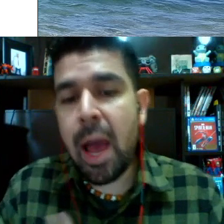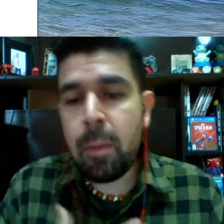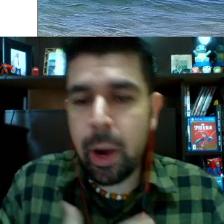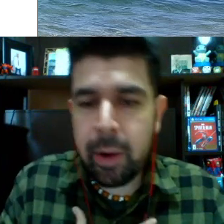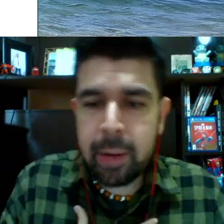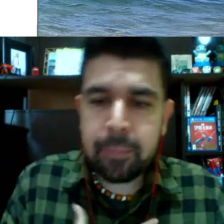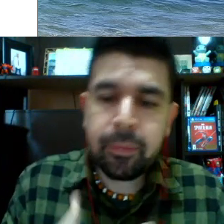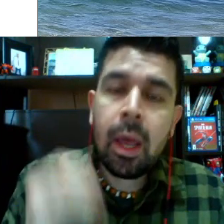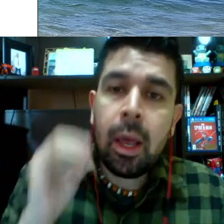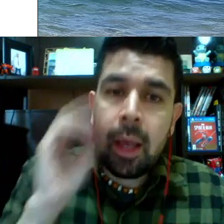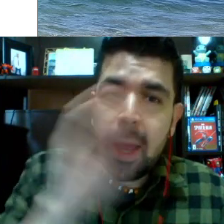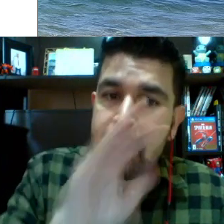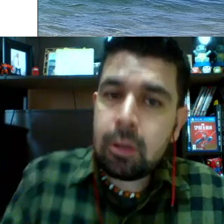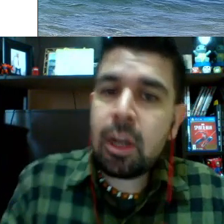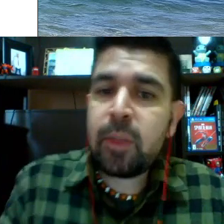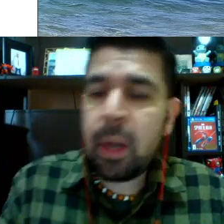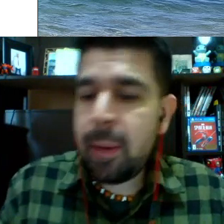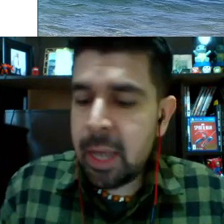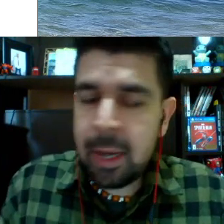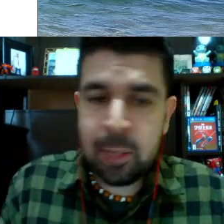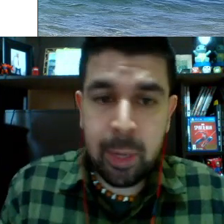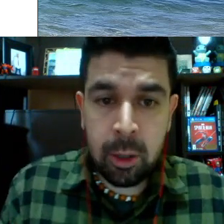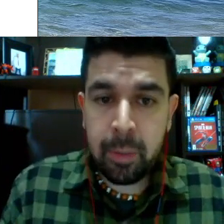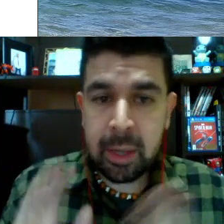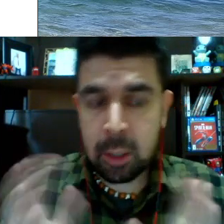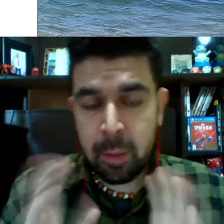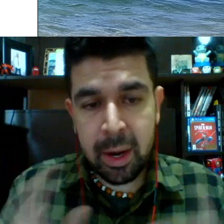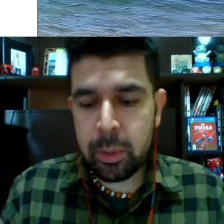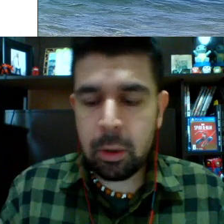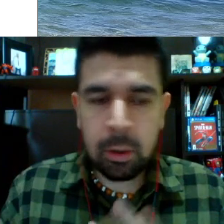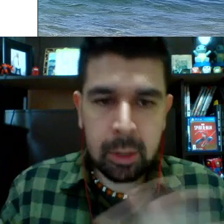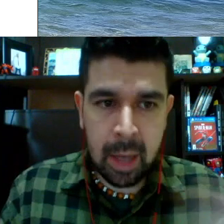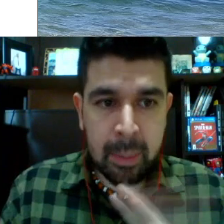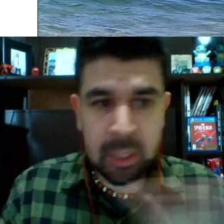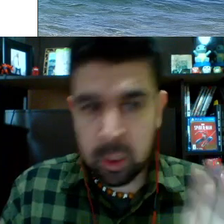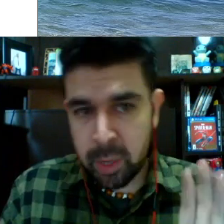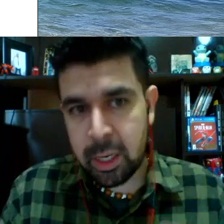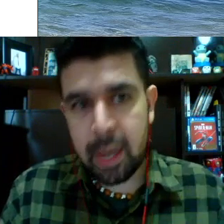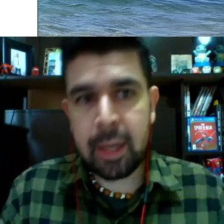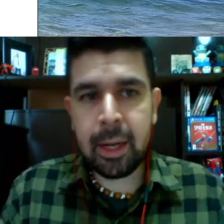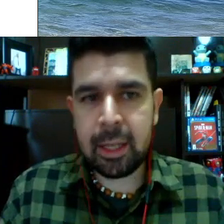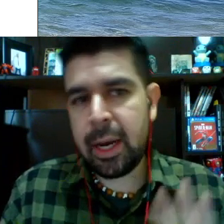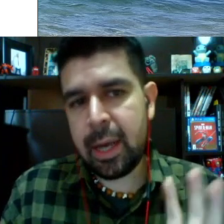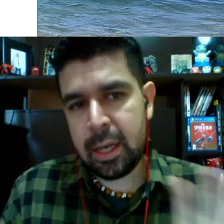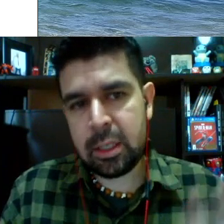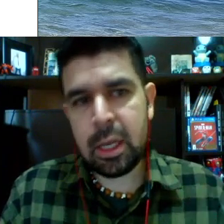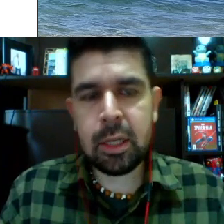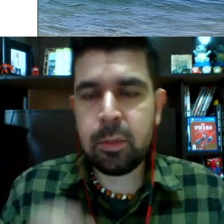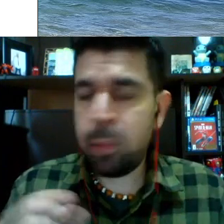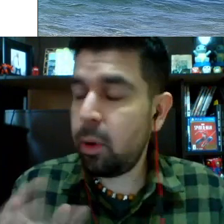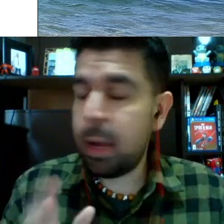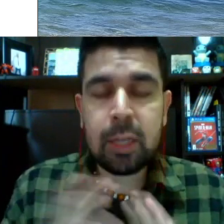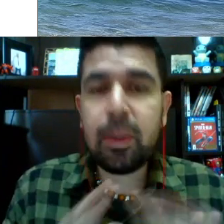i'm waiting ahí están todas las palabras en español para hacerlo más rápido nada más se los voy a decir en inglés ya que estás